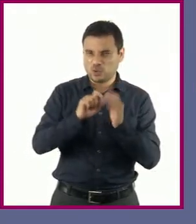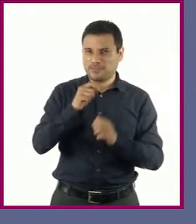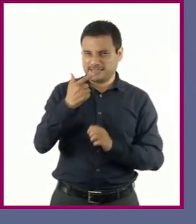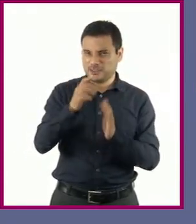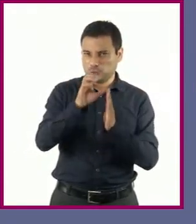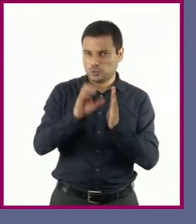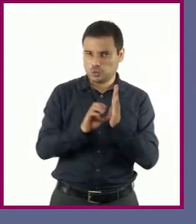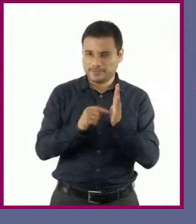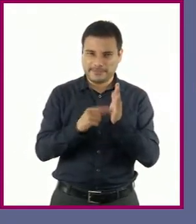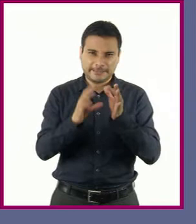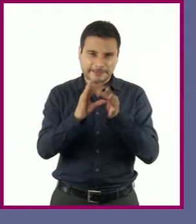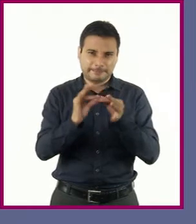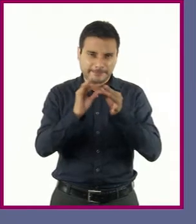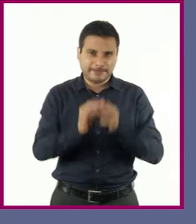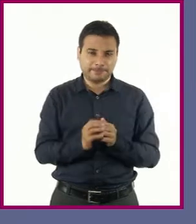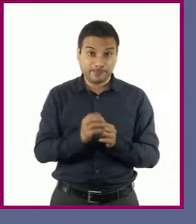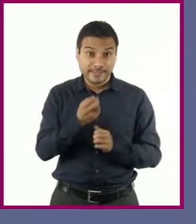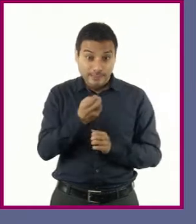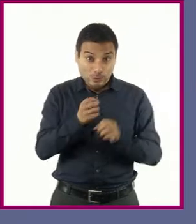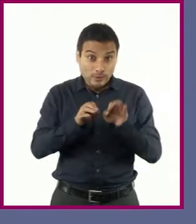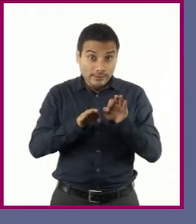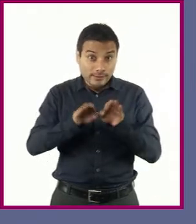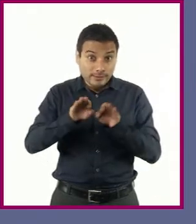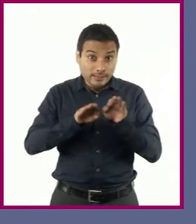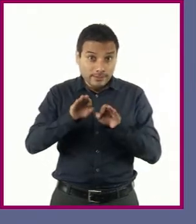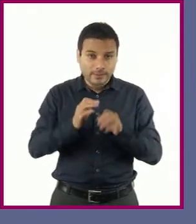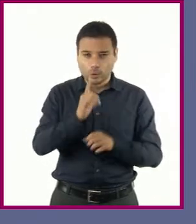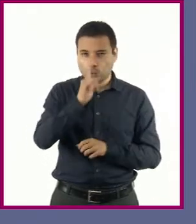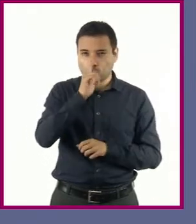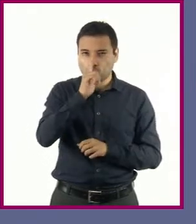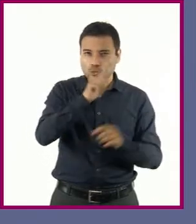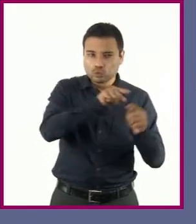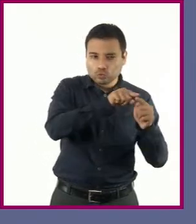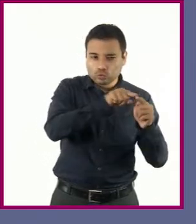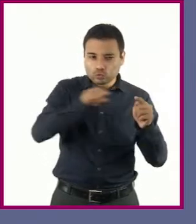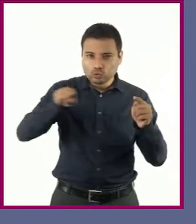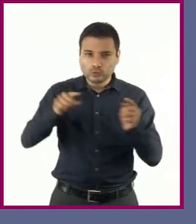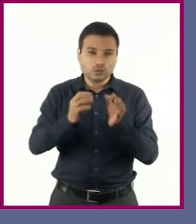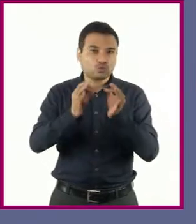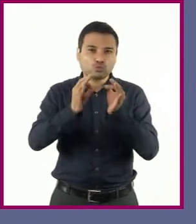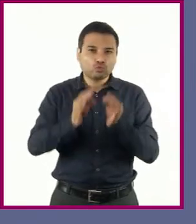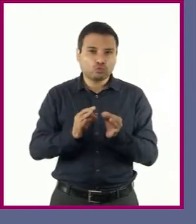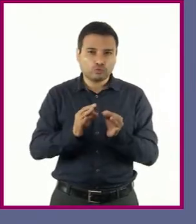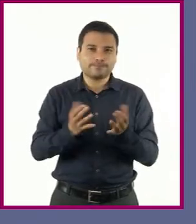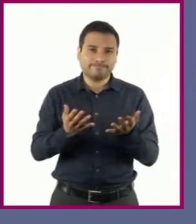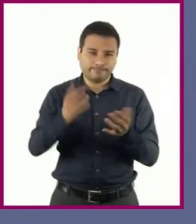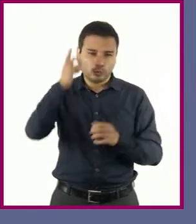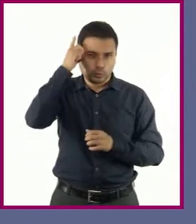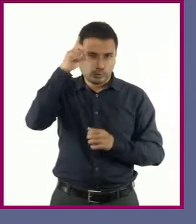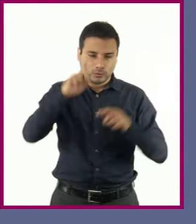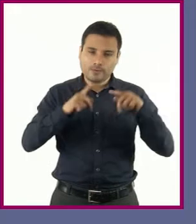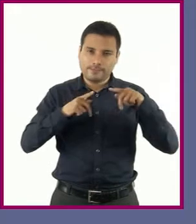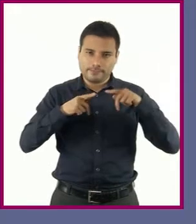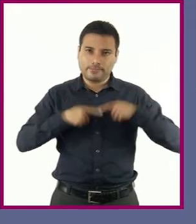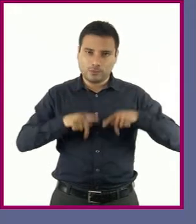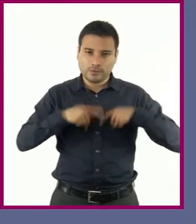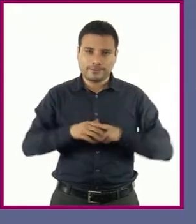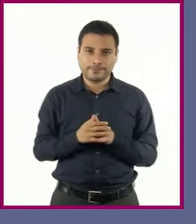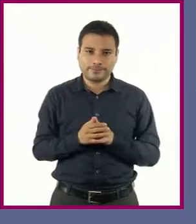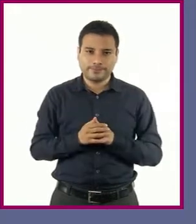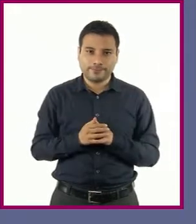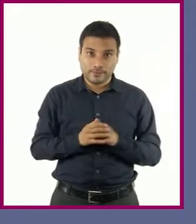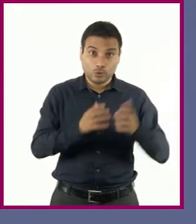nuestra Constitución, estas actividades de transmisión y distribución son exclusivas de la Nación. Para que este proceso de generación,